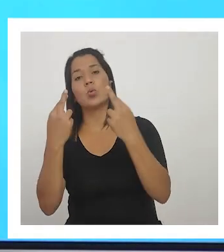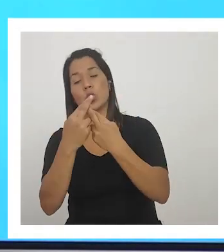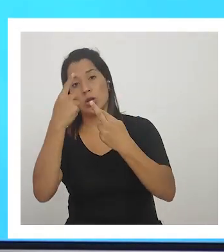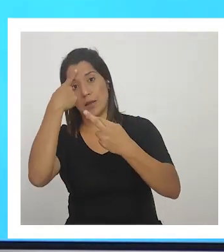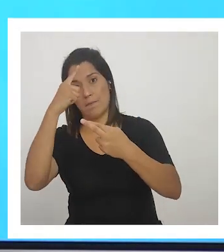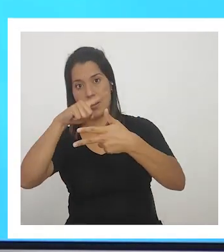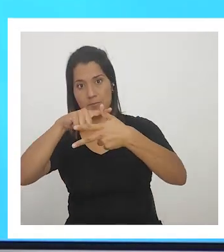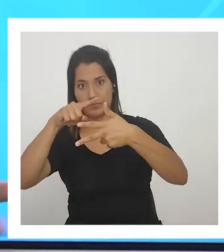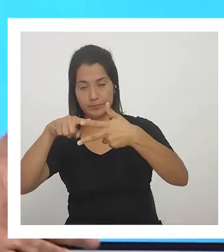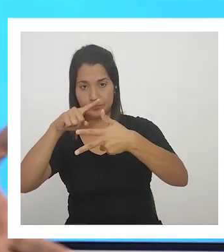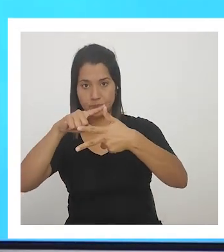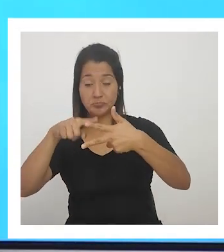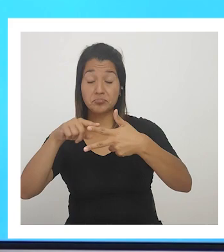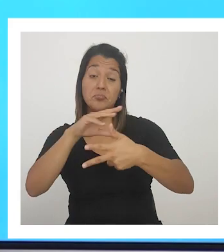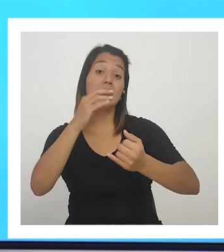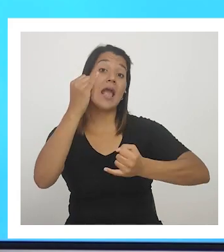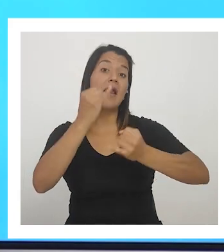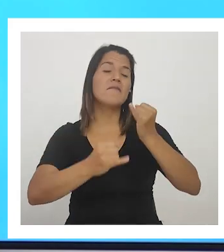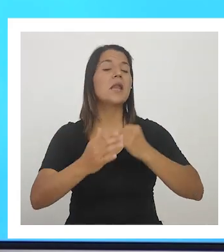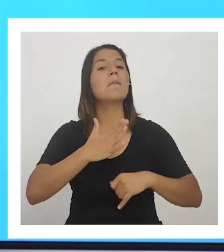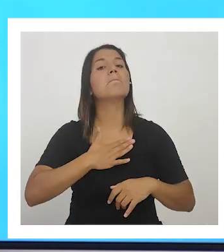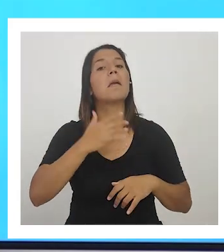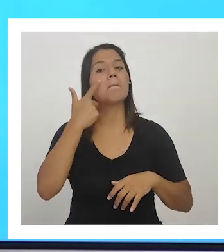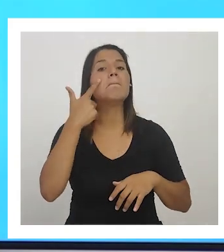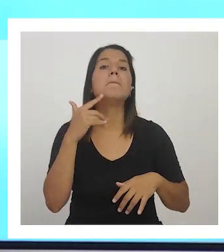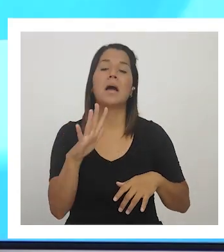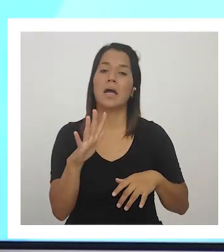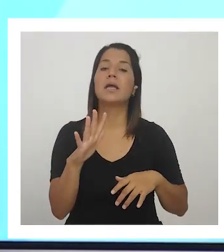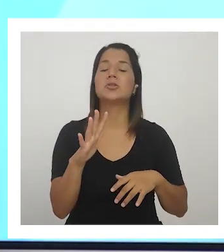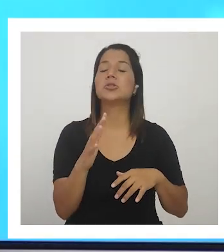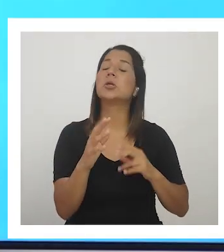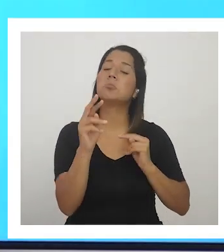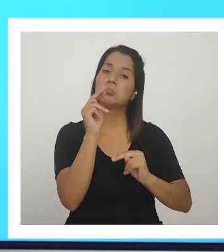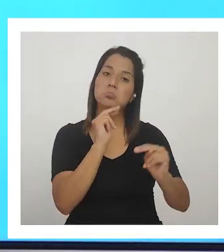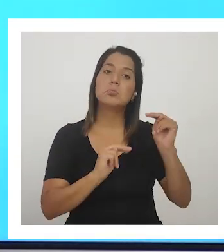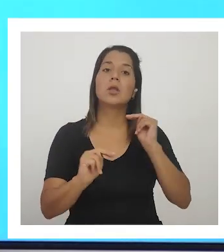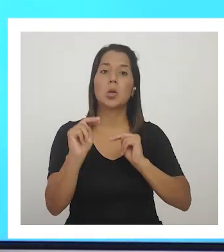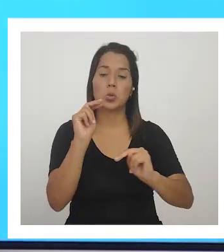y al final a mí me parece que es una negociación